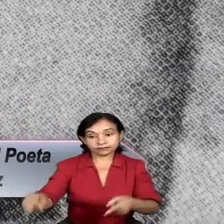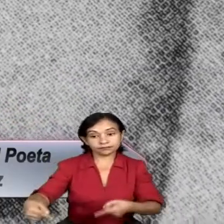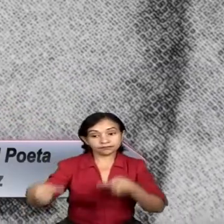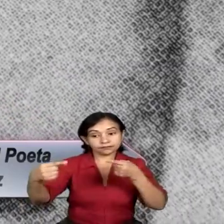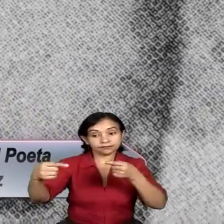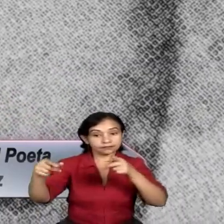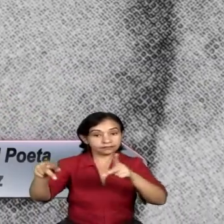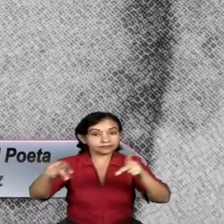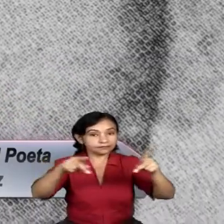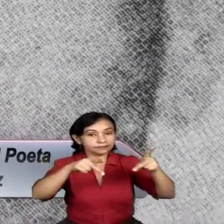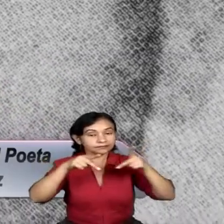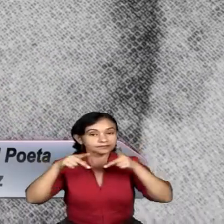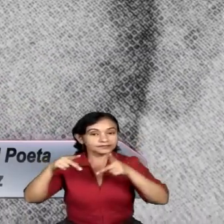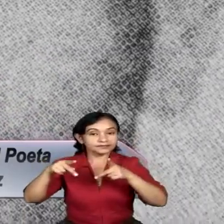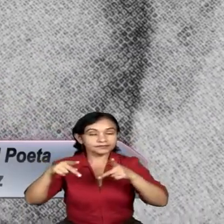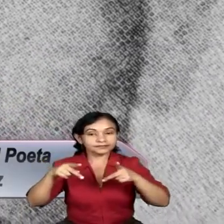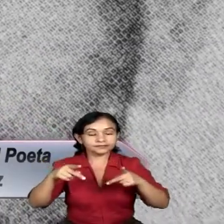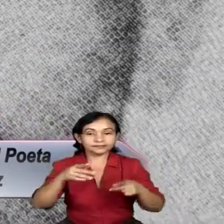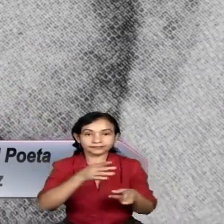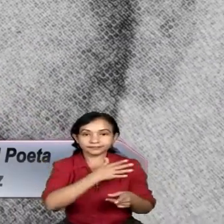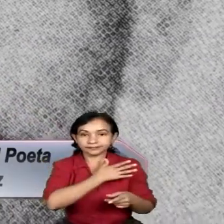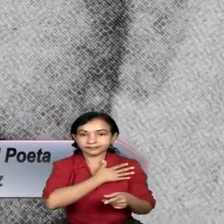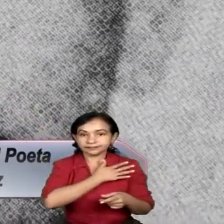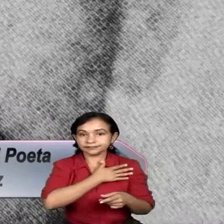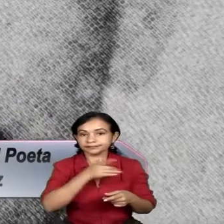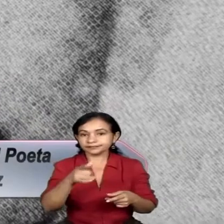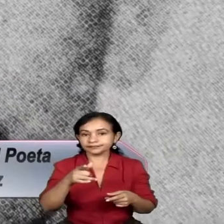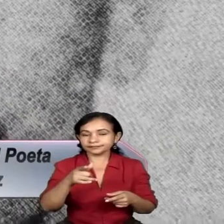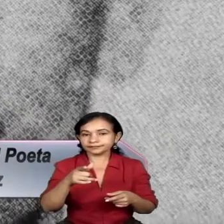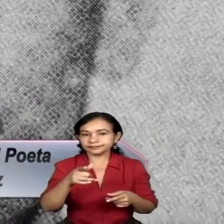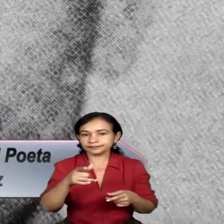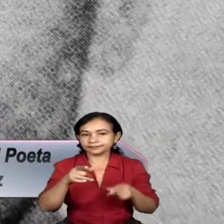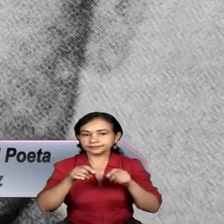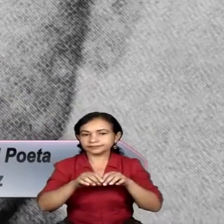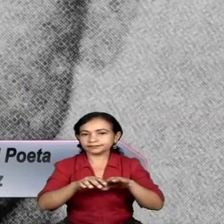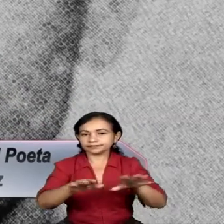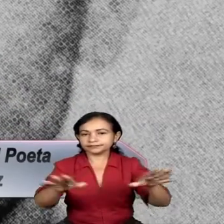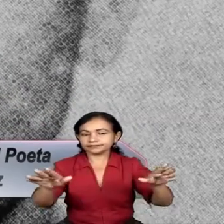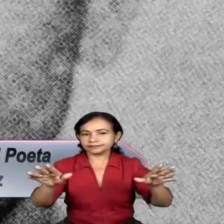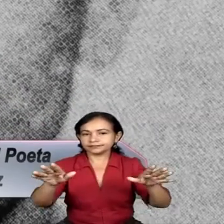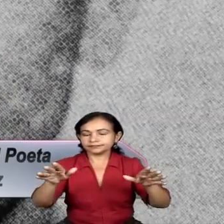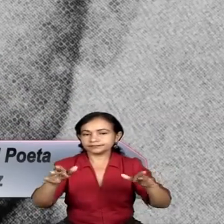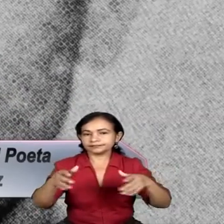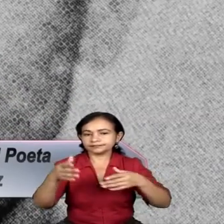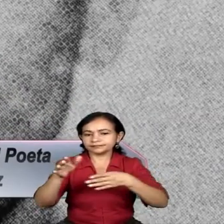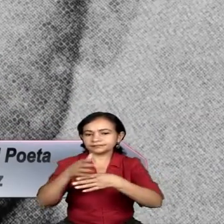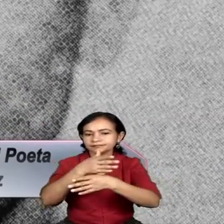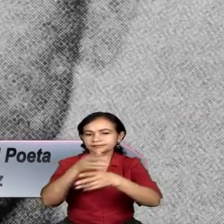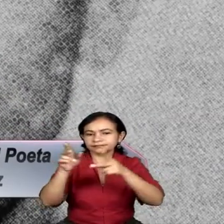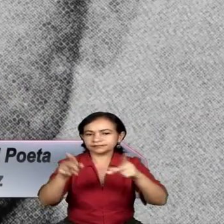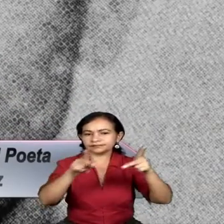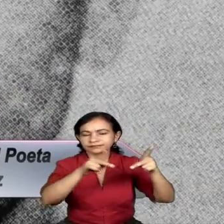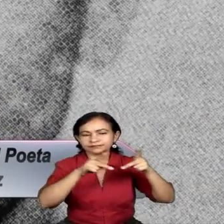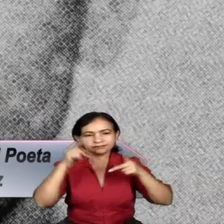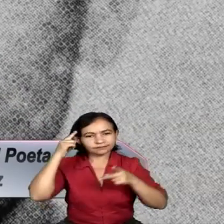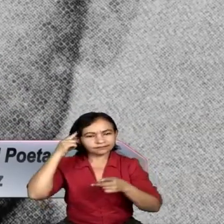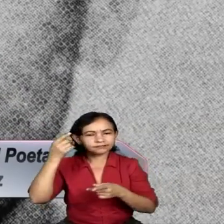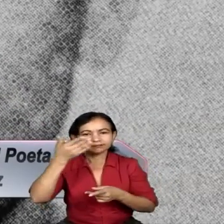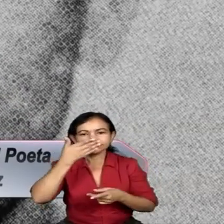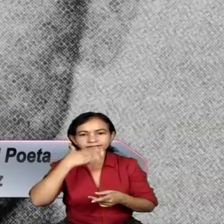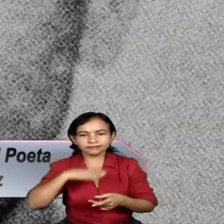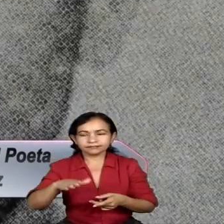oposición a Somoza, que está plagada de fuerzas retrógradas y de